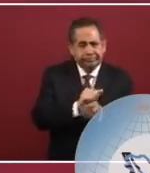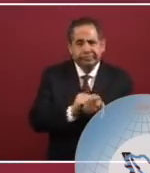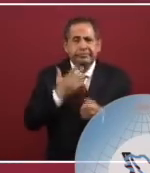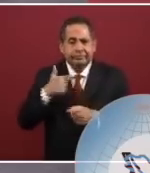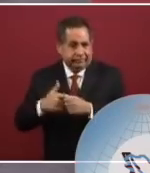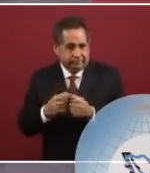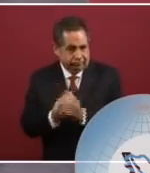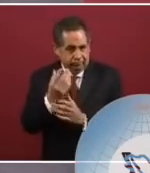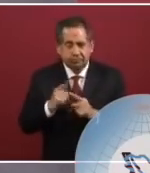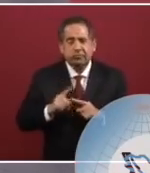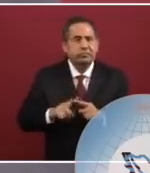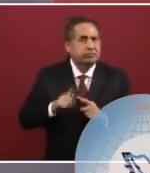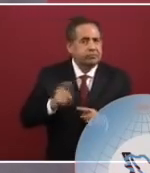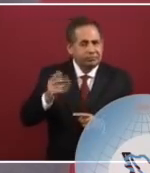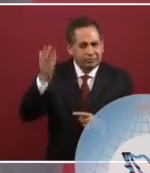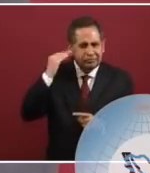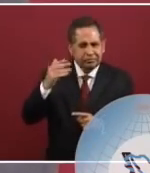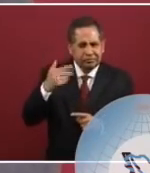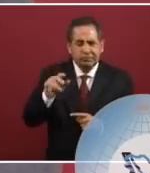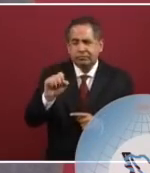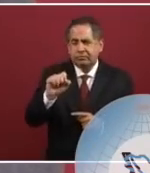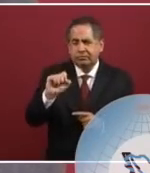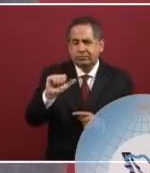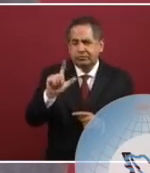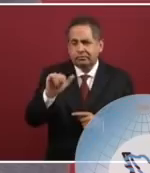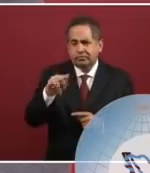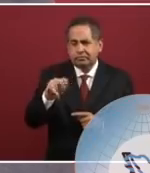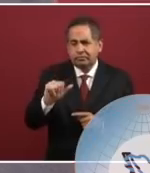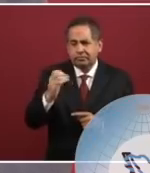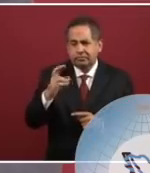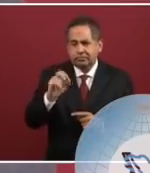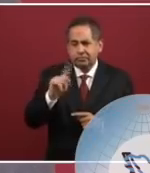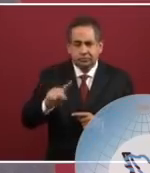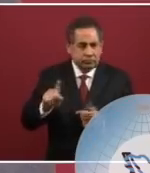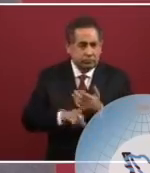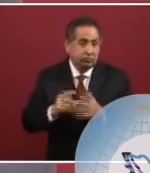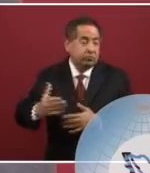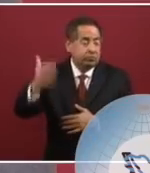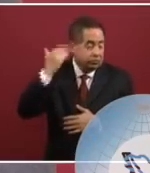fue la de Salina Cruz, hace 40 años.